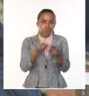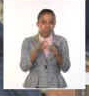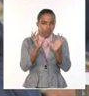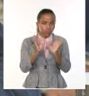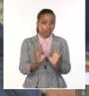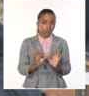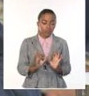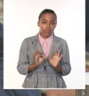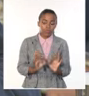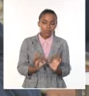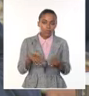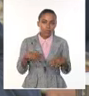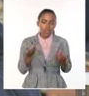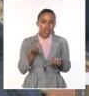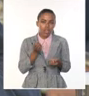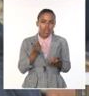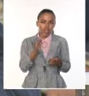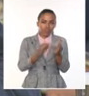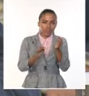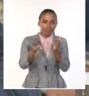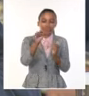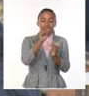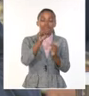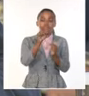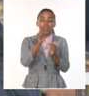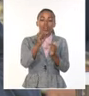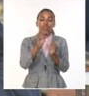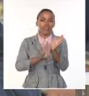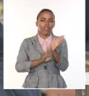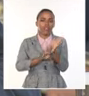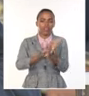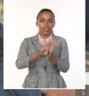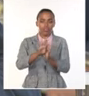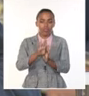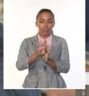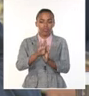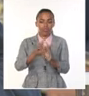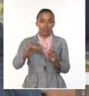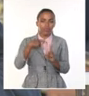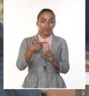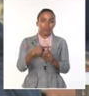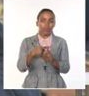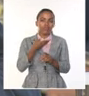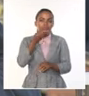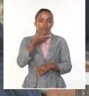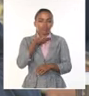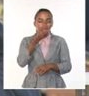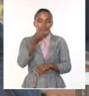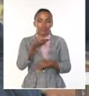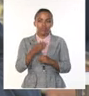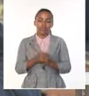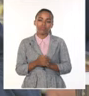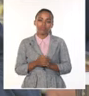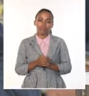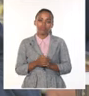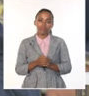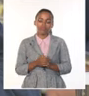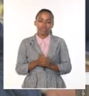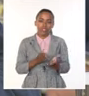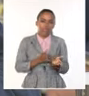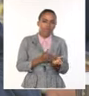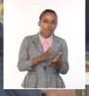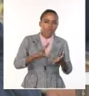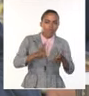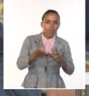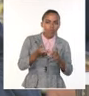del desarrollo, lo que se aprecia en la aprobación de la declaración denominada Vía Económica Euroasiática y